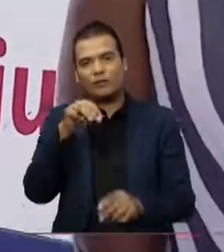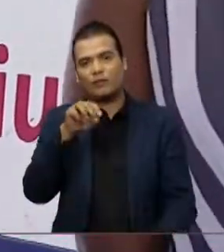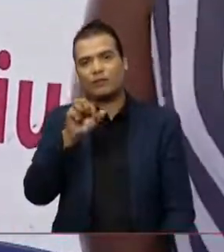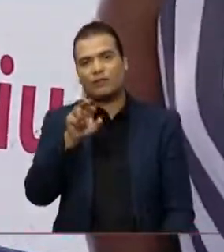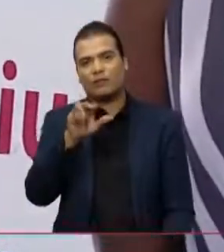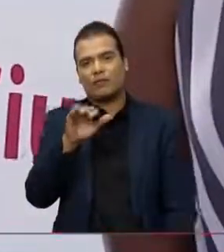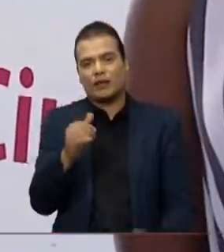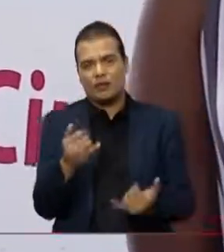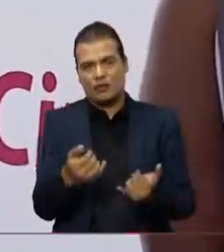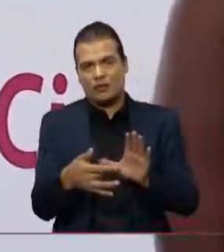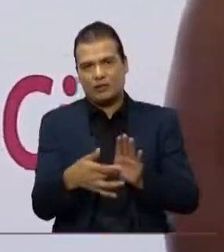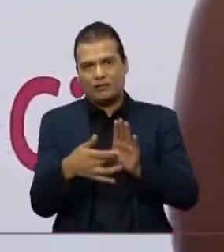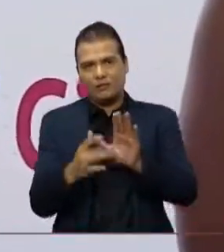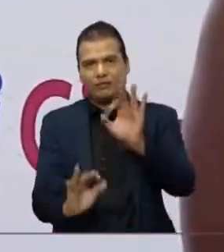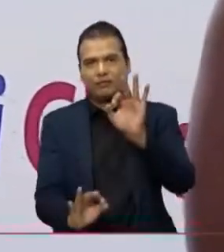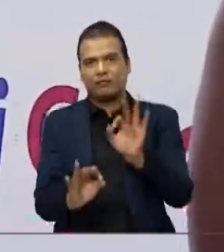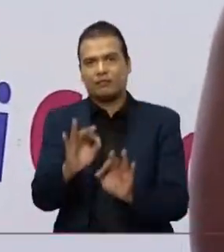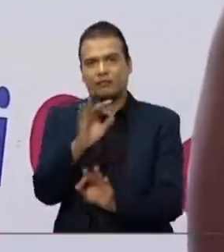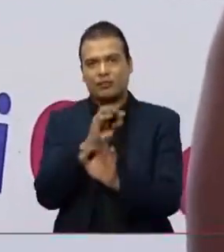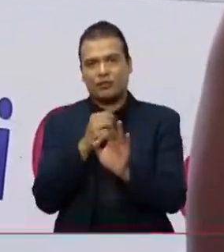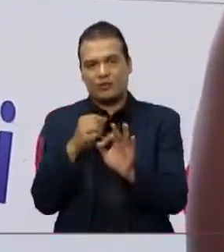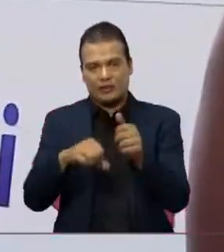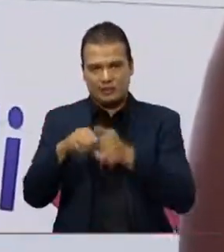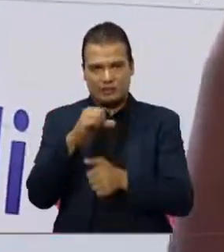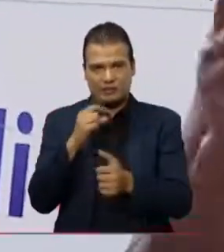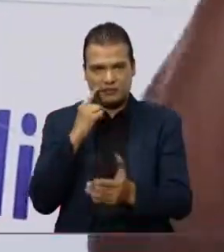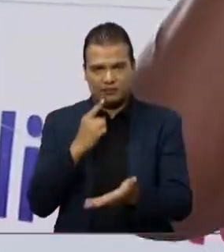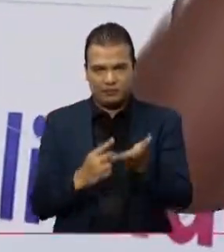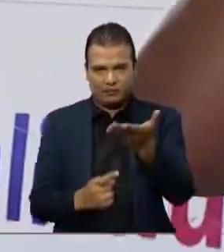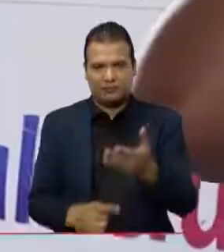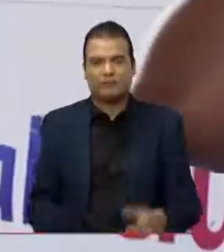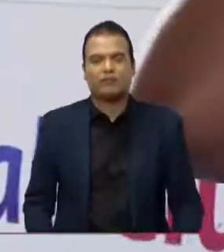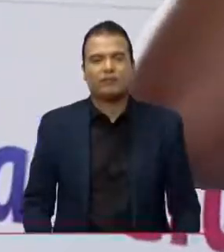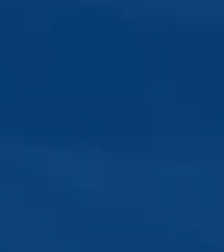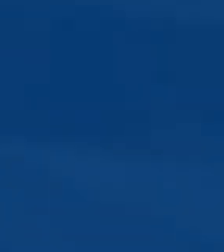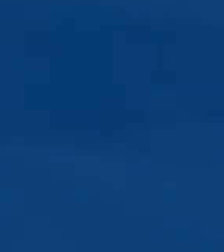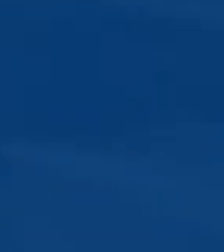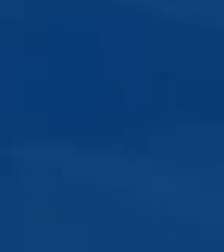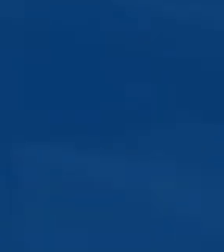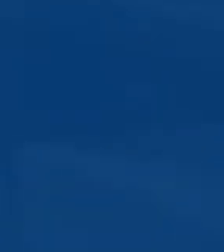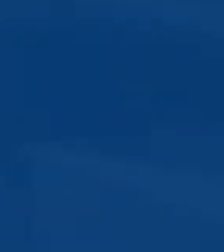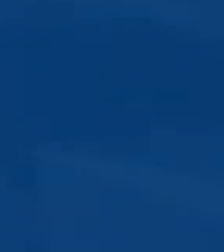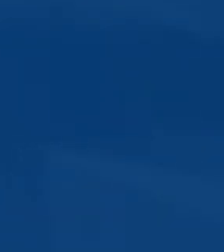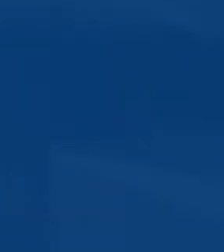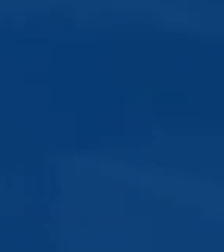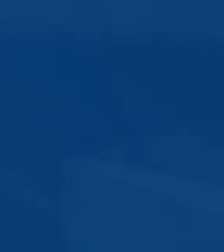en exclusiva en Telepacífico Noticias. Compañeros, continúen ustedes con más información en estudio.